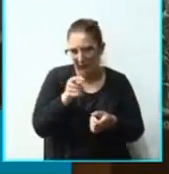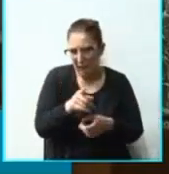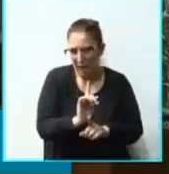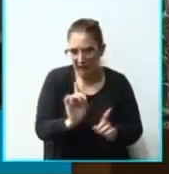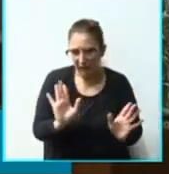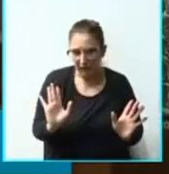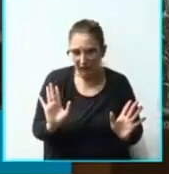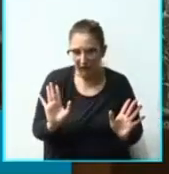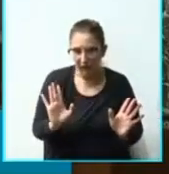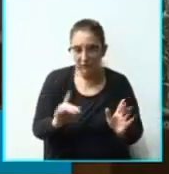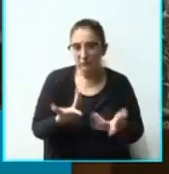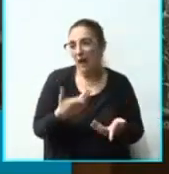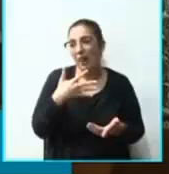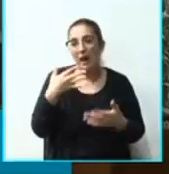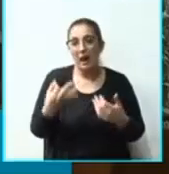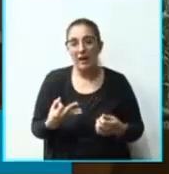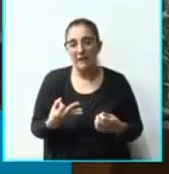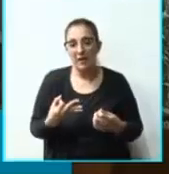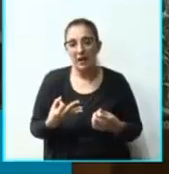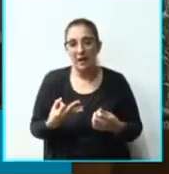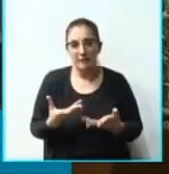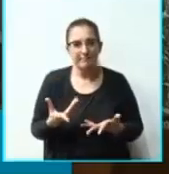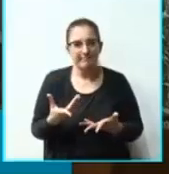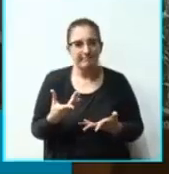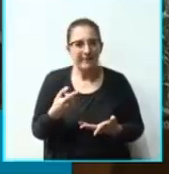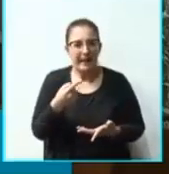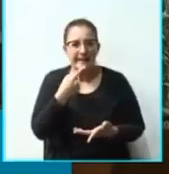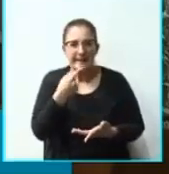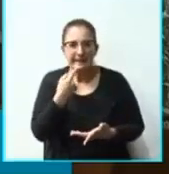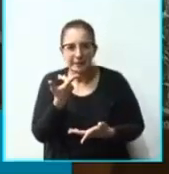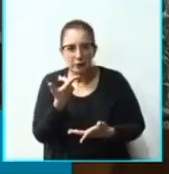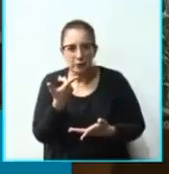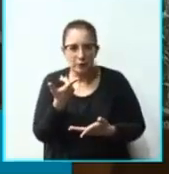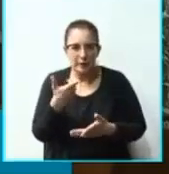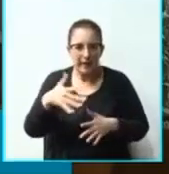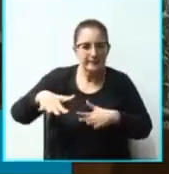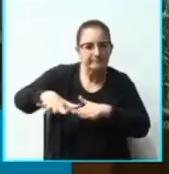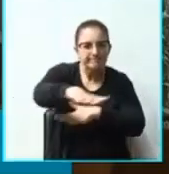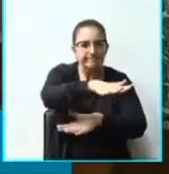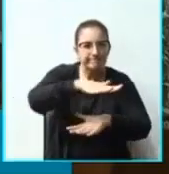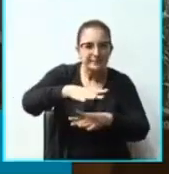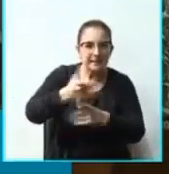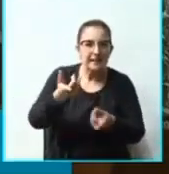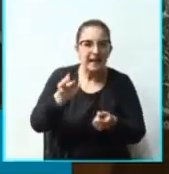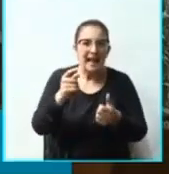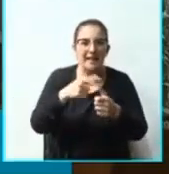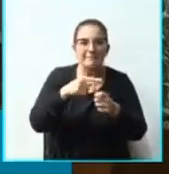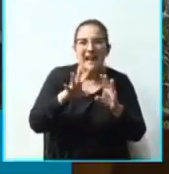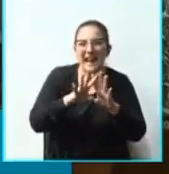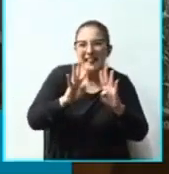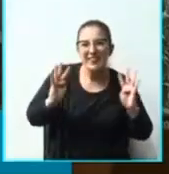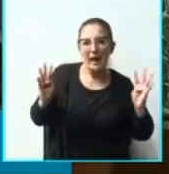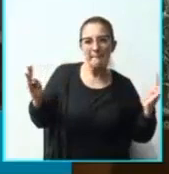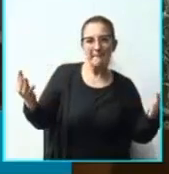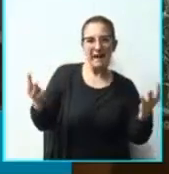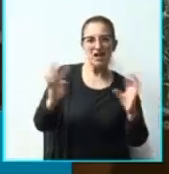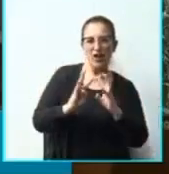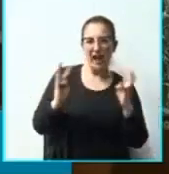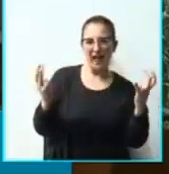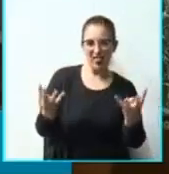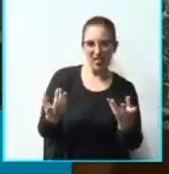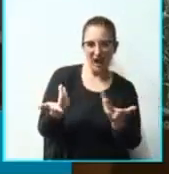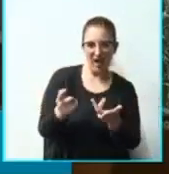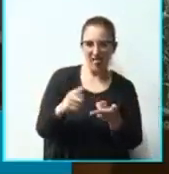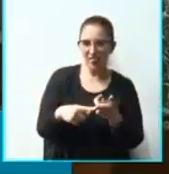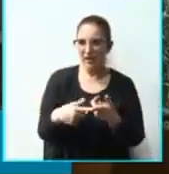natatorio. Digamos la verdad, el gran cuestionamiento por el impacto ambiental que tiene son las proporciones del estadio, las características del estadio. Entonces,